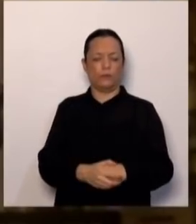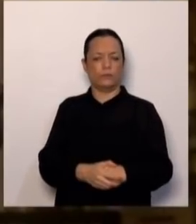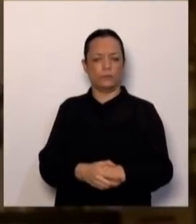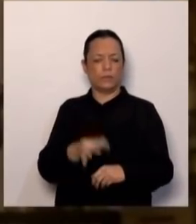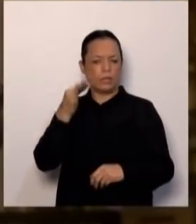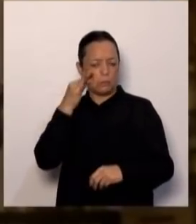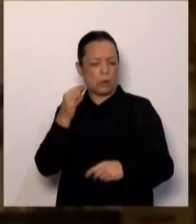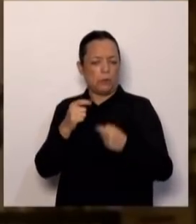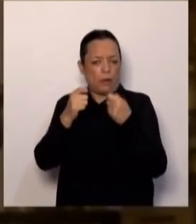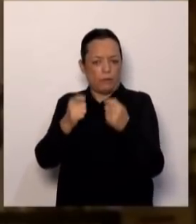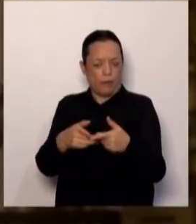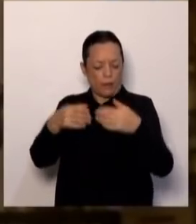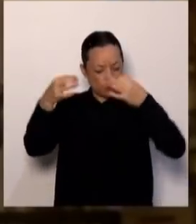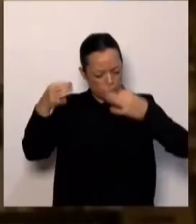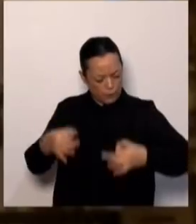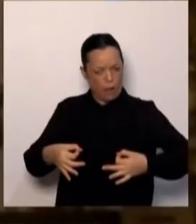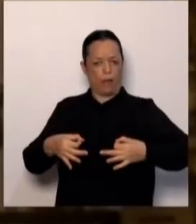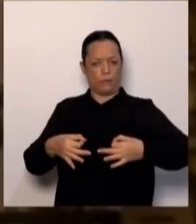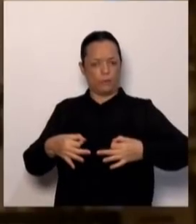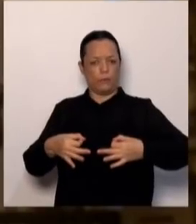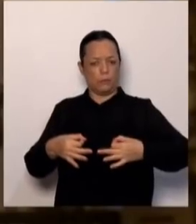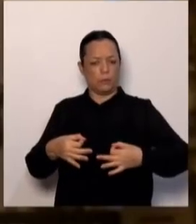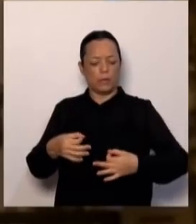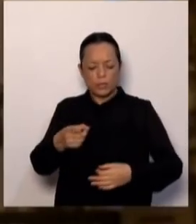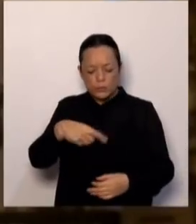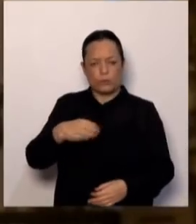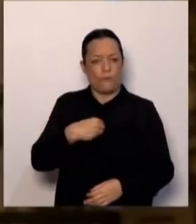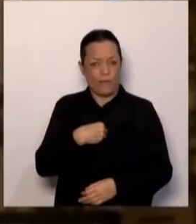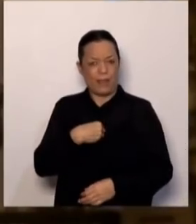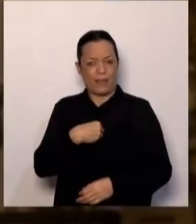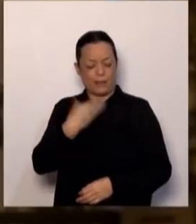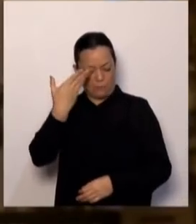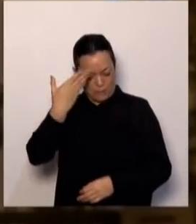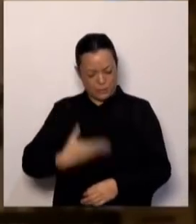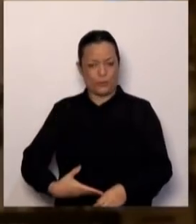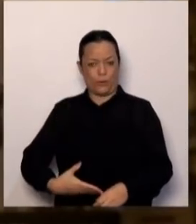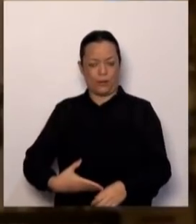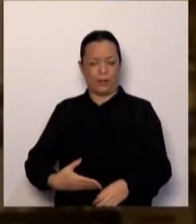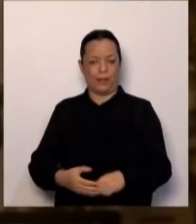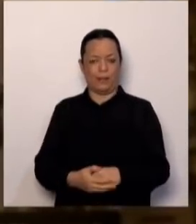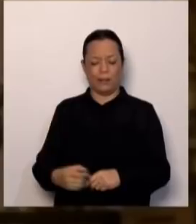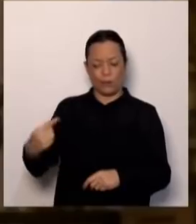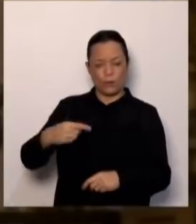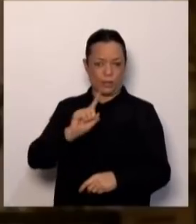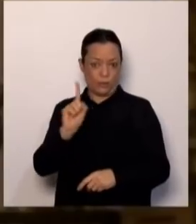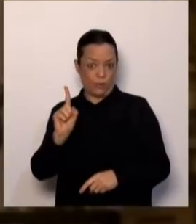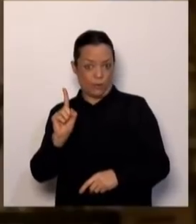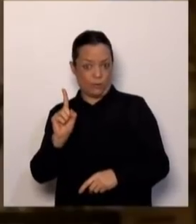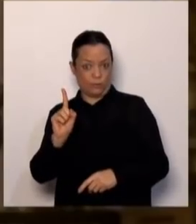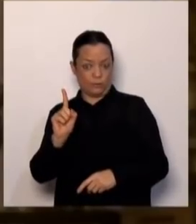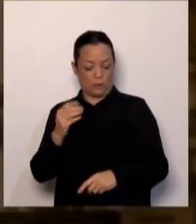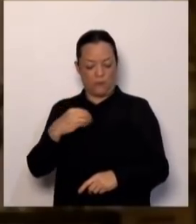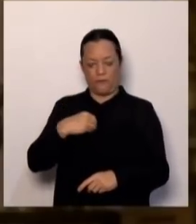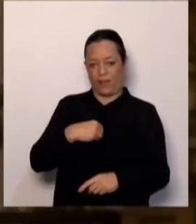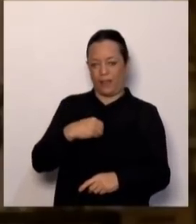ser honestos y honrados por ser creyentes, no al revés, que por ser creyentes puedo arreglarme